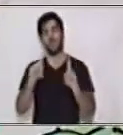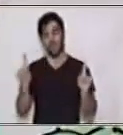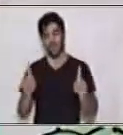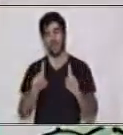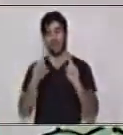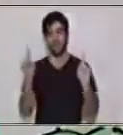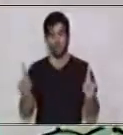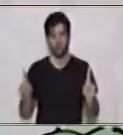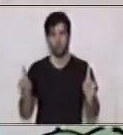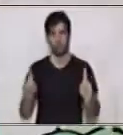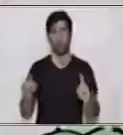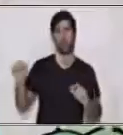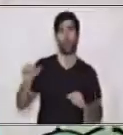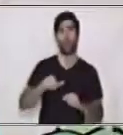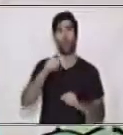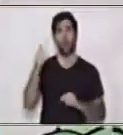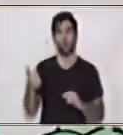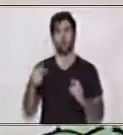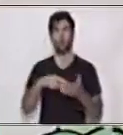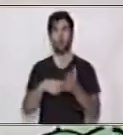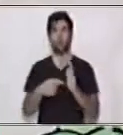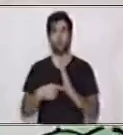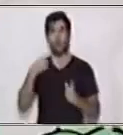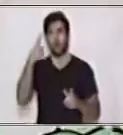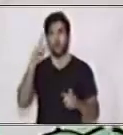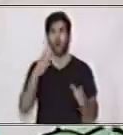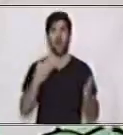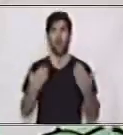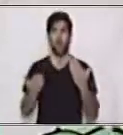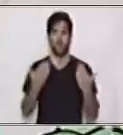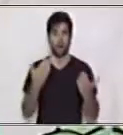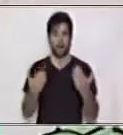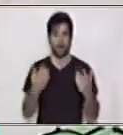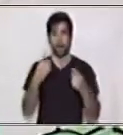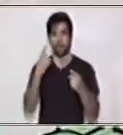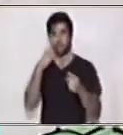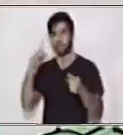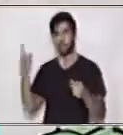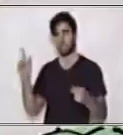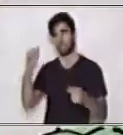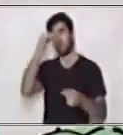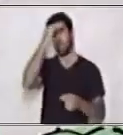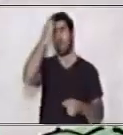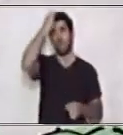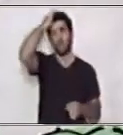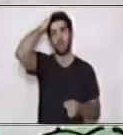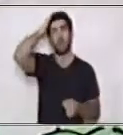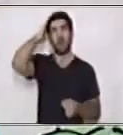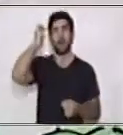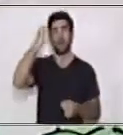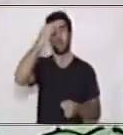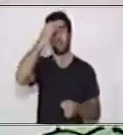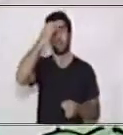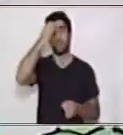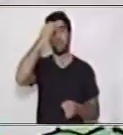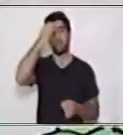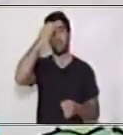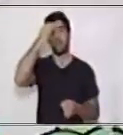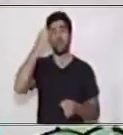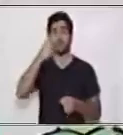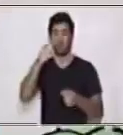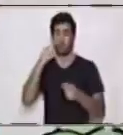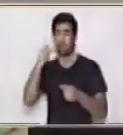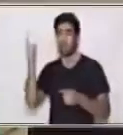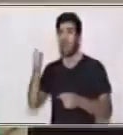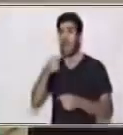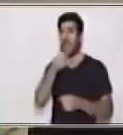contradice al momento de compararlas entre ellas. Acá seguramente has comido algún helado. Mi favorito es